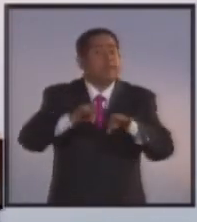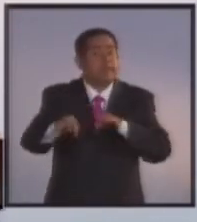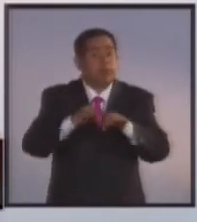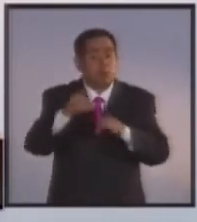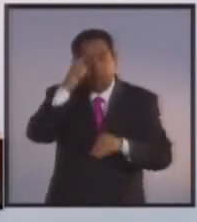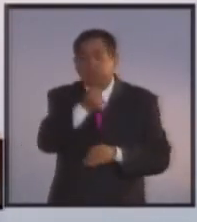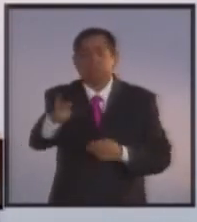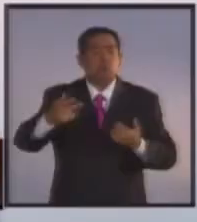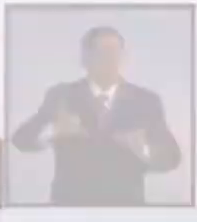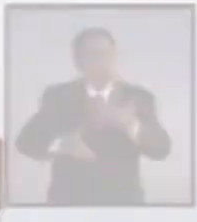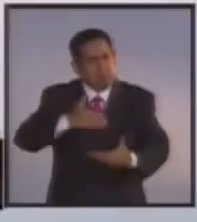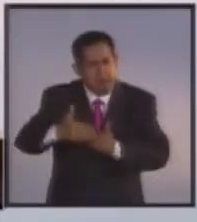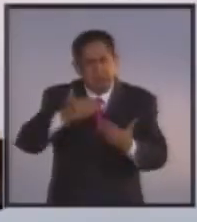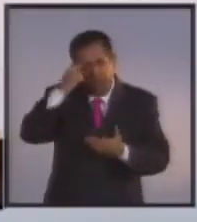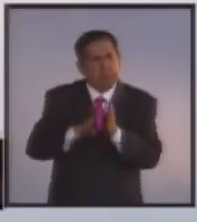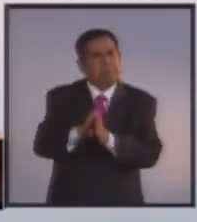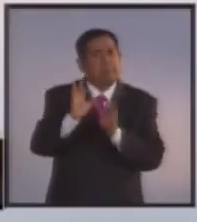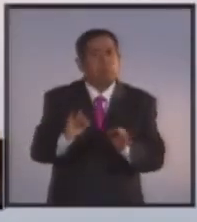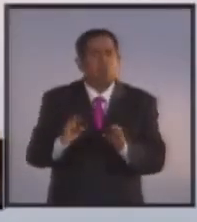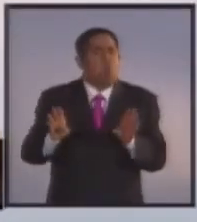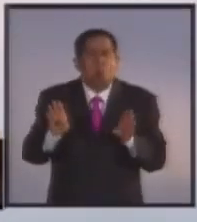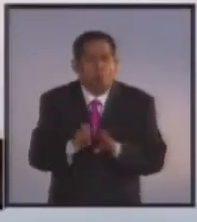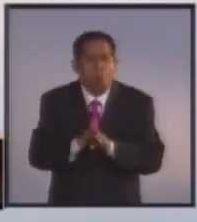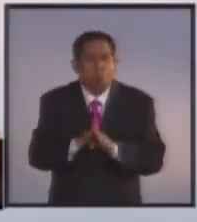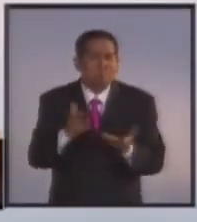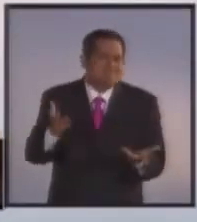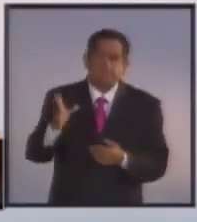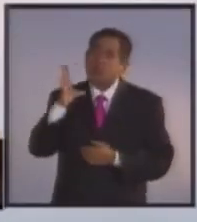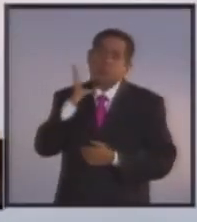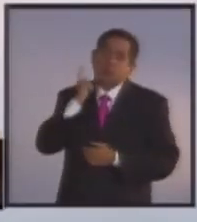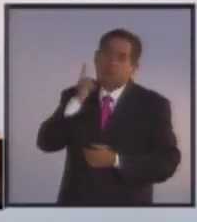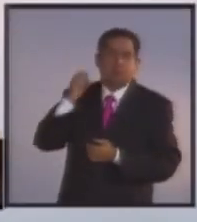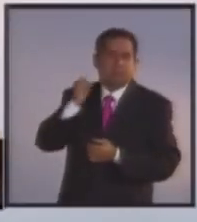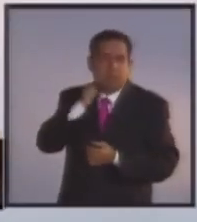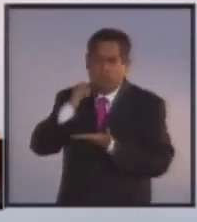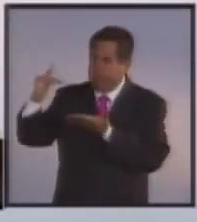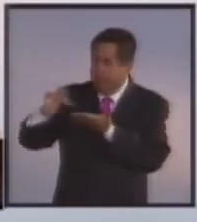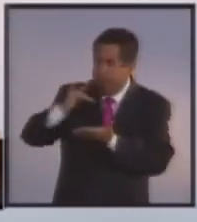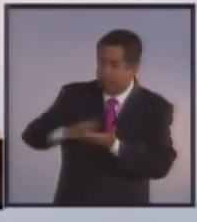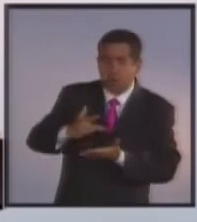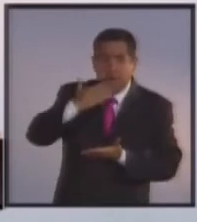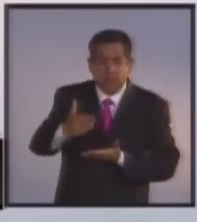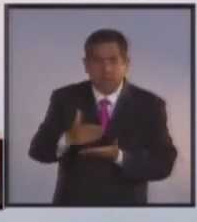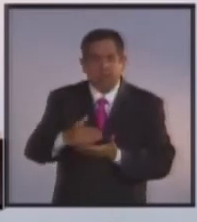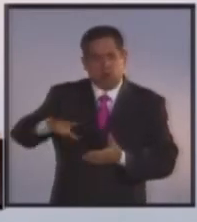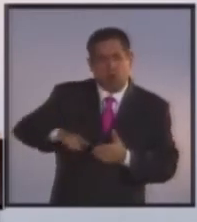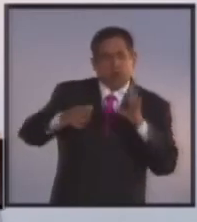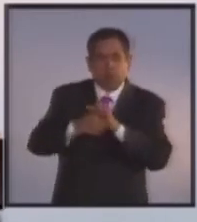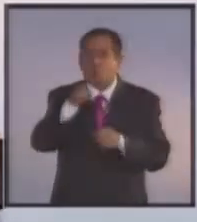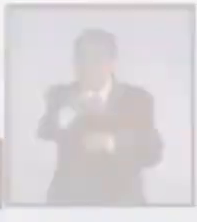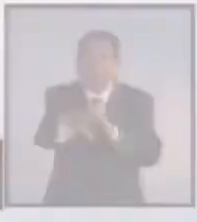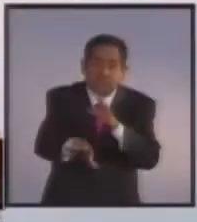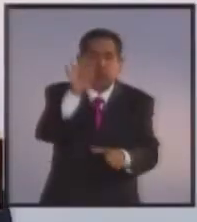personas y especialmente de jóvenes. Esto solo se puede con un Congreso que apoye las iniciativas de mejor manera del gobierno que tú